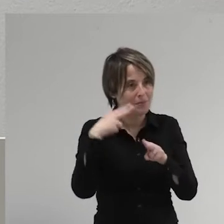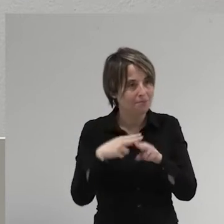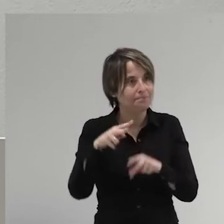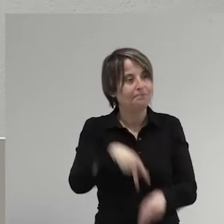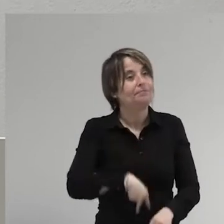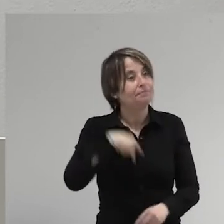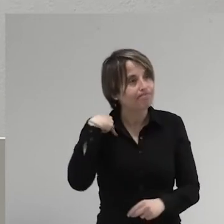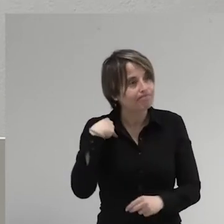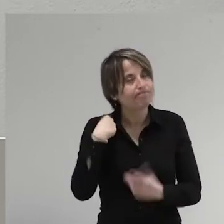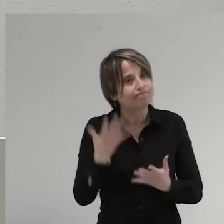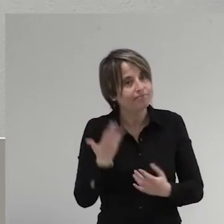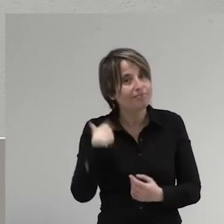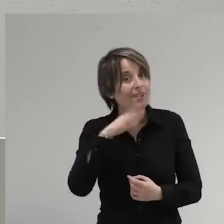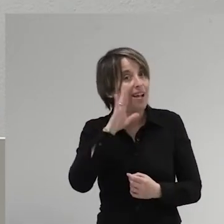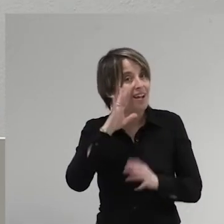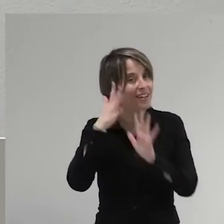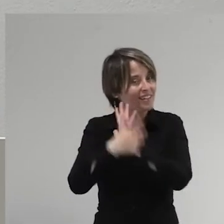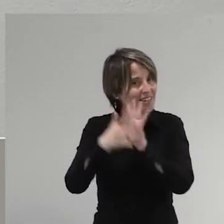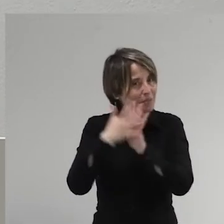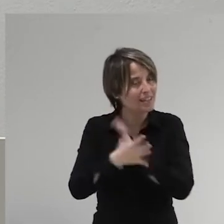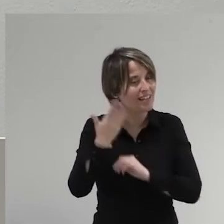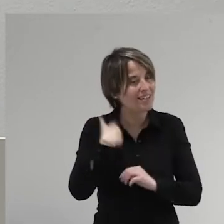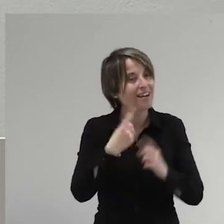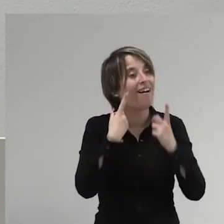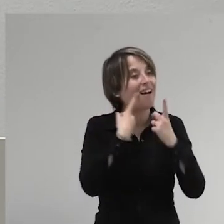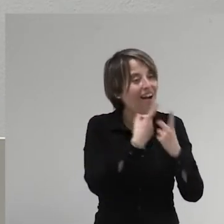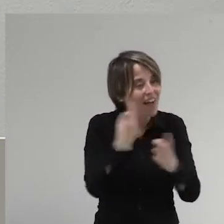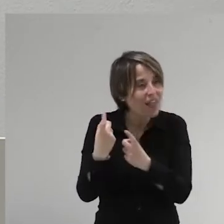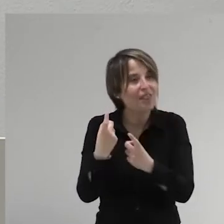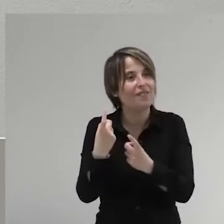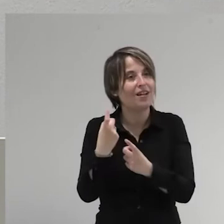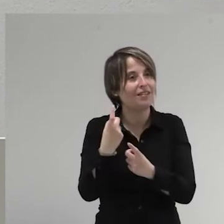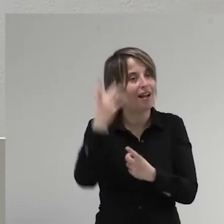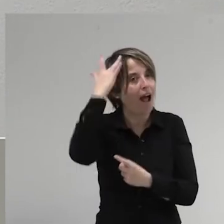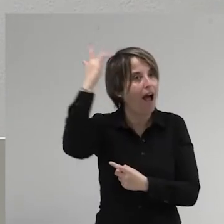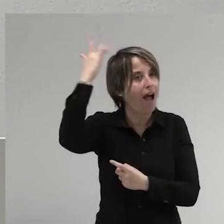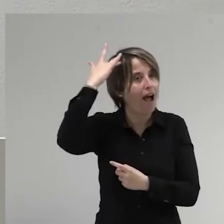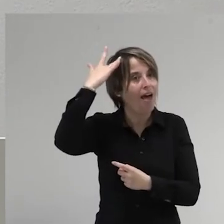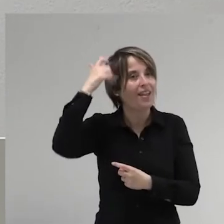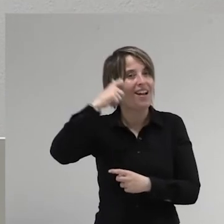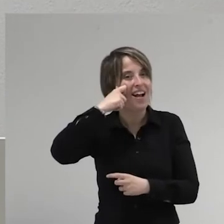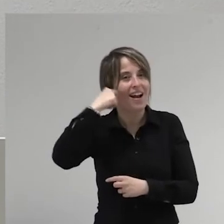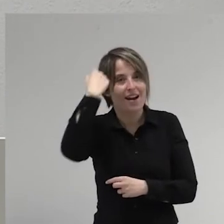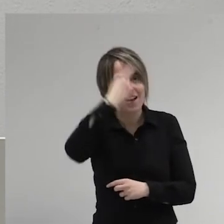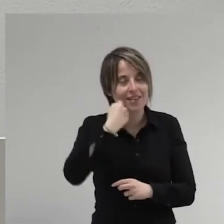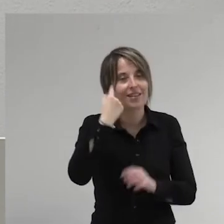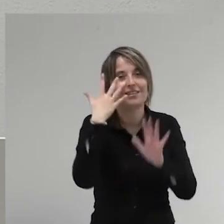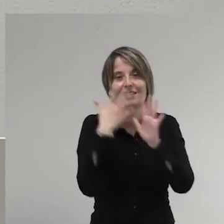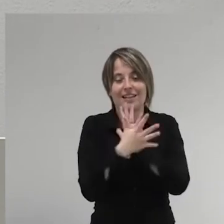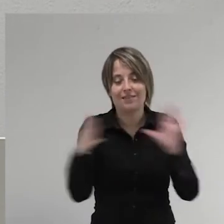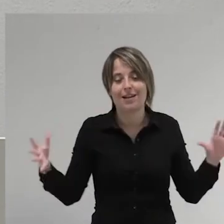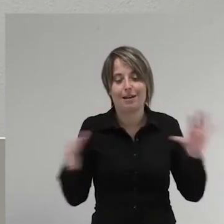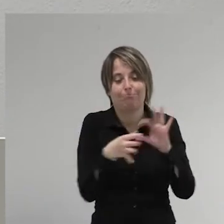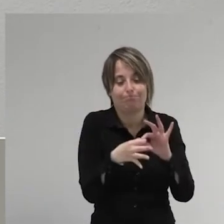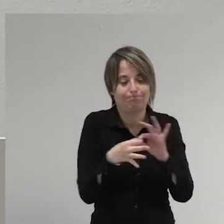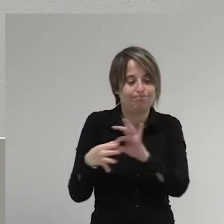general, que ya hemos visto o intentado explicar que necesita de la ficción de la raza, es una maquinaria